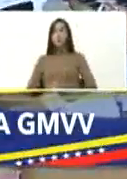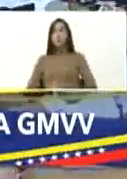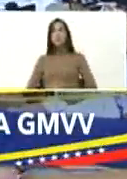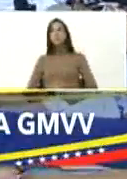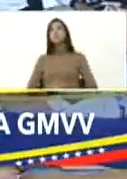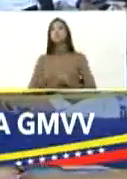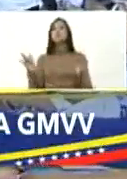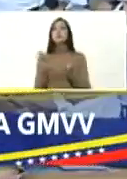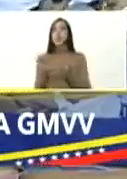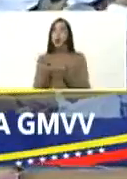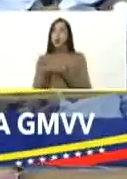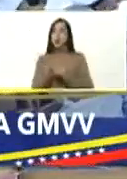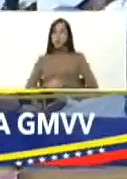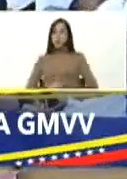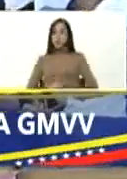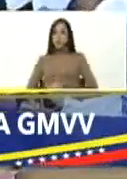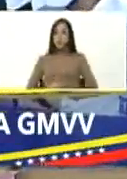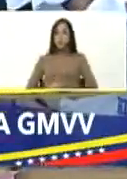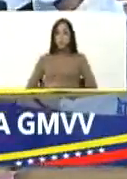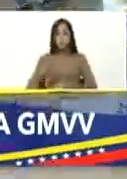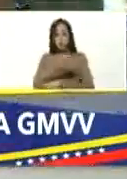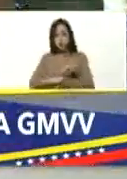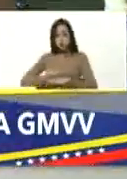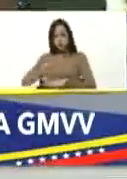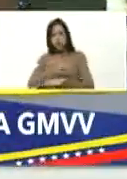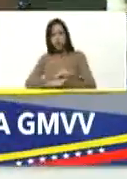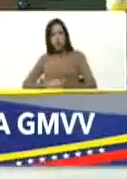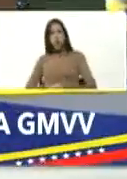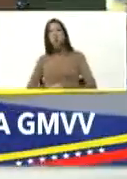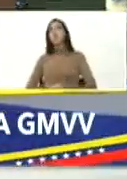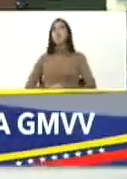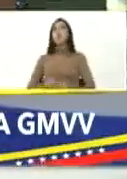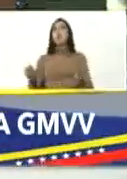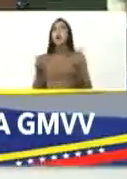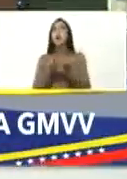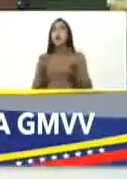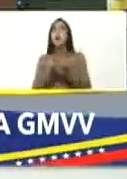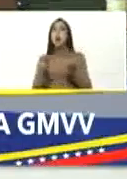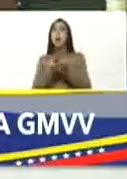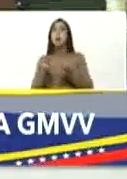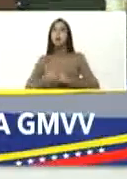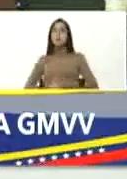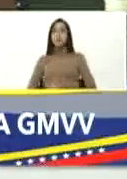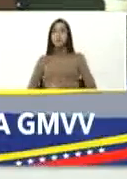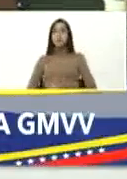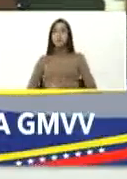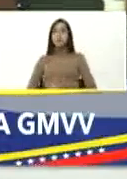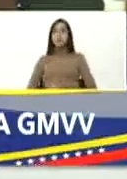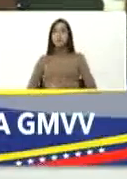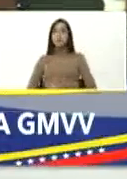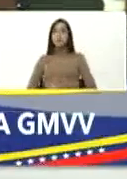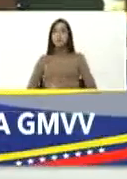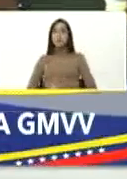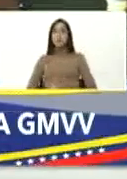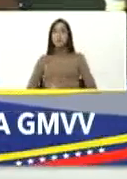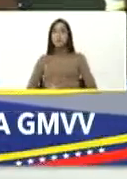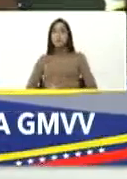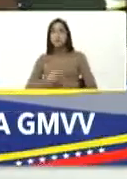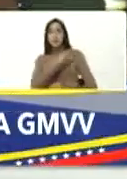el pase al ministro del Poder Popular para la Vivienda y el Hábitat, el general